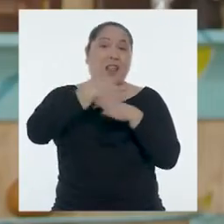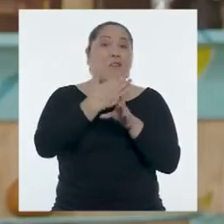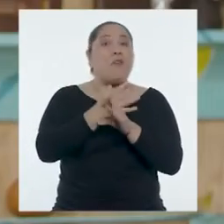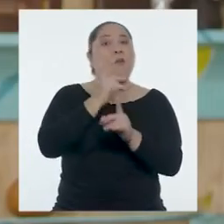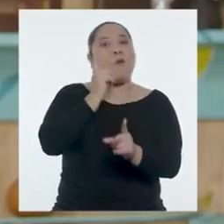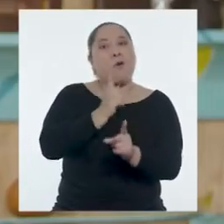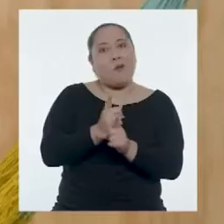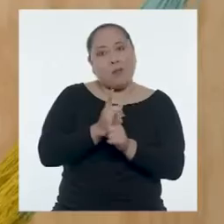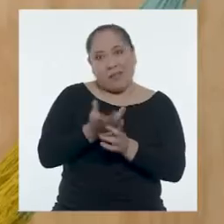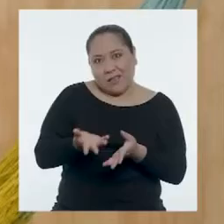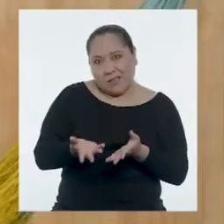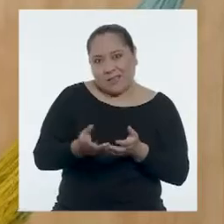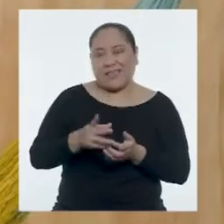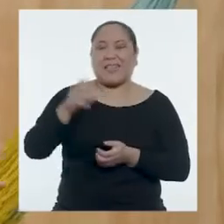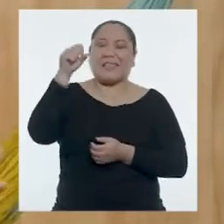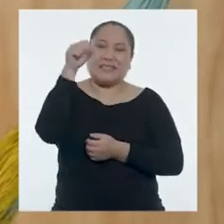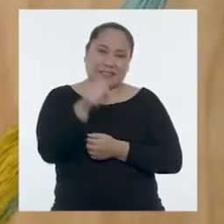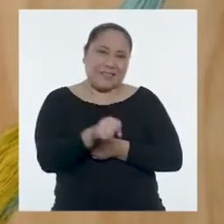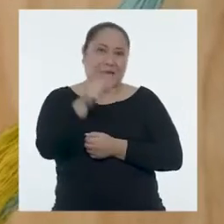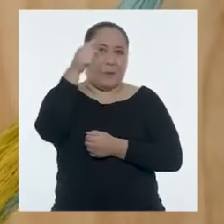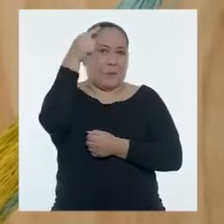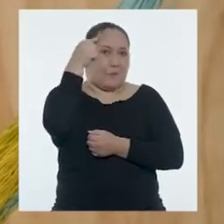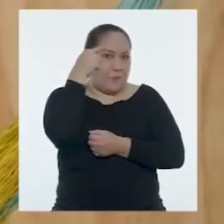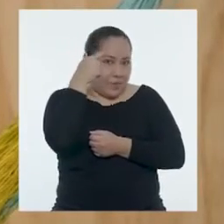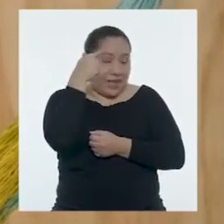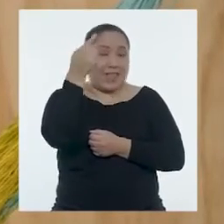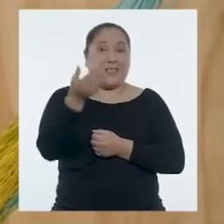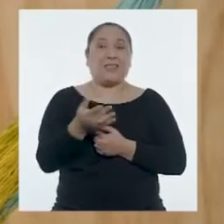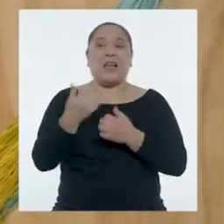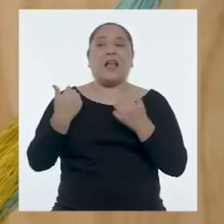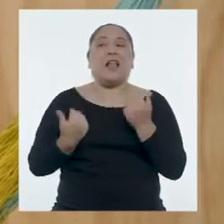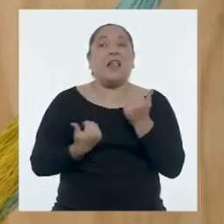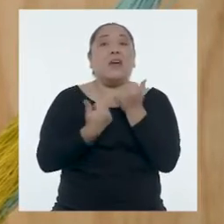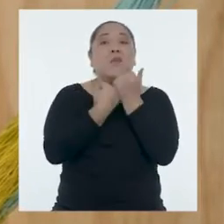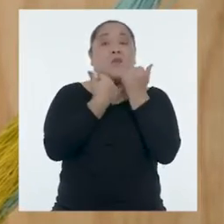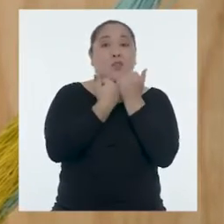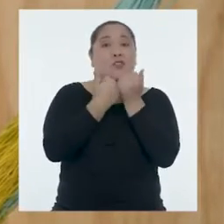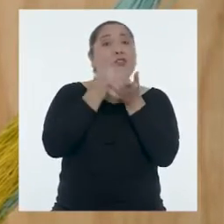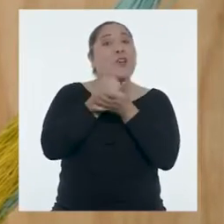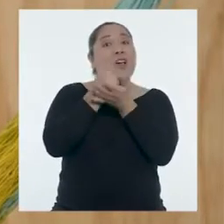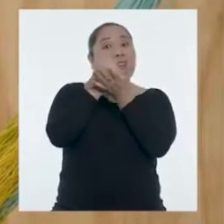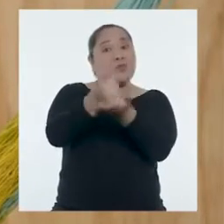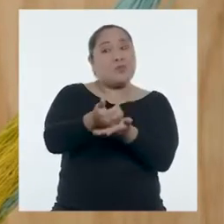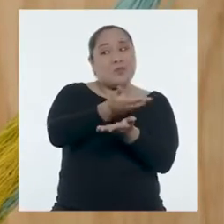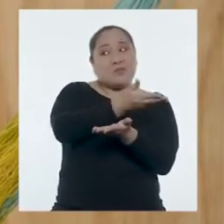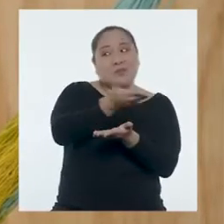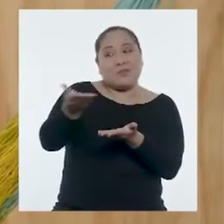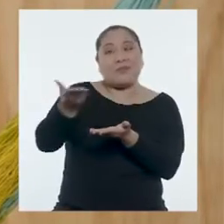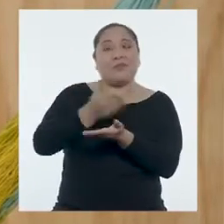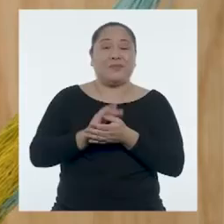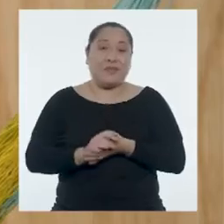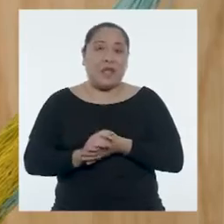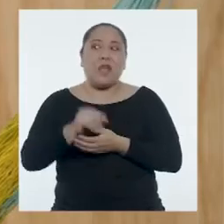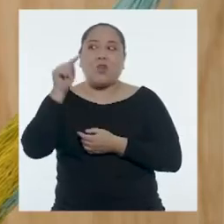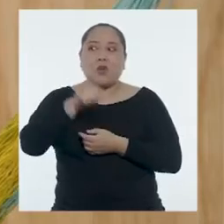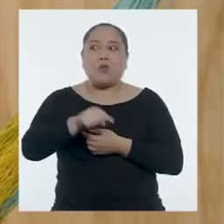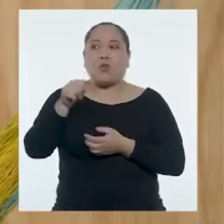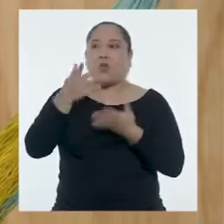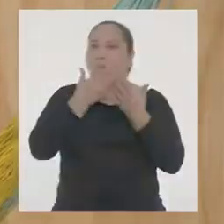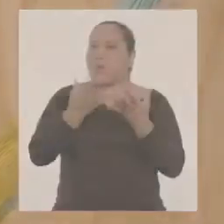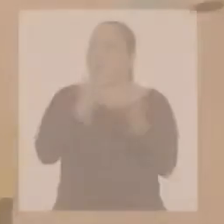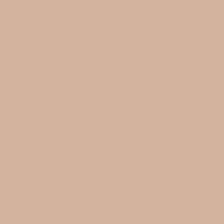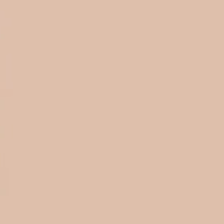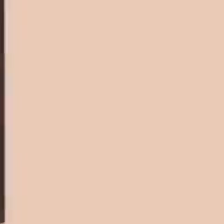manera correcta. ¡Claro! Piénsenlo, la solidaridad y la ayuda mutua son acciones